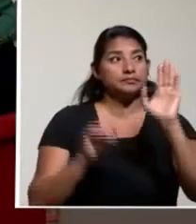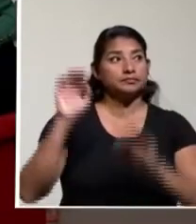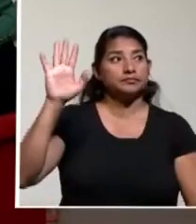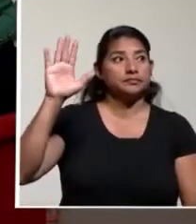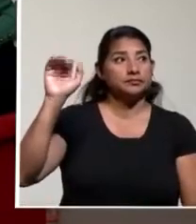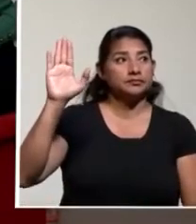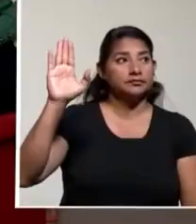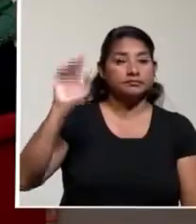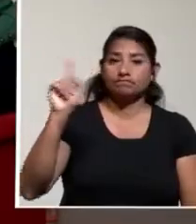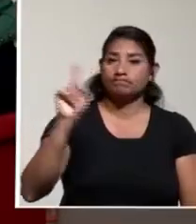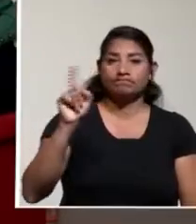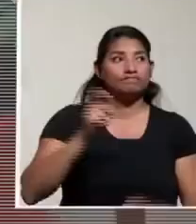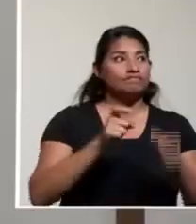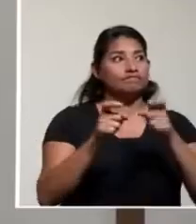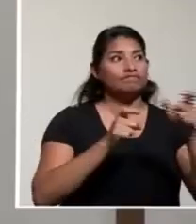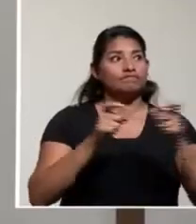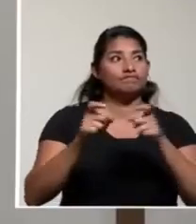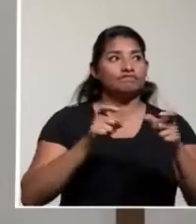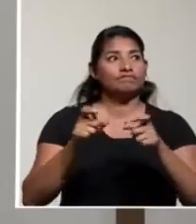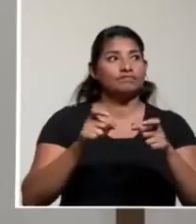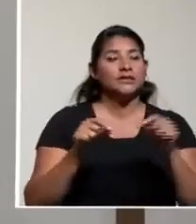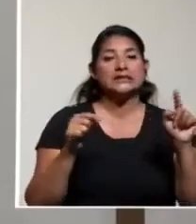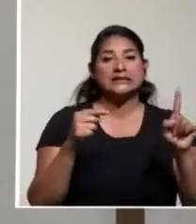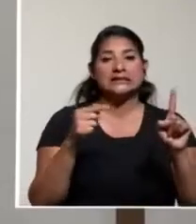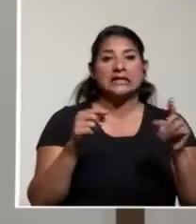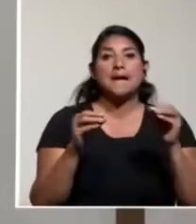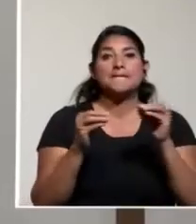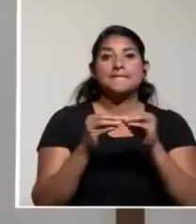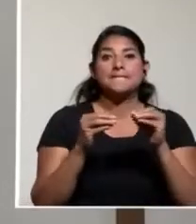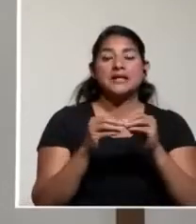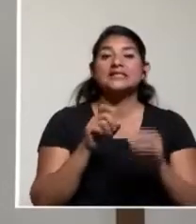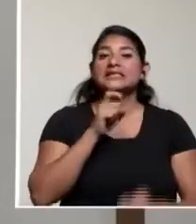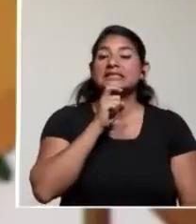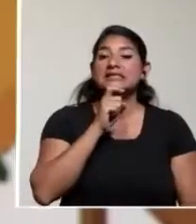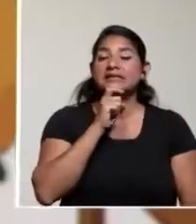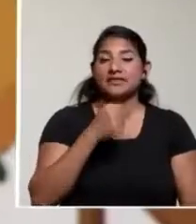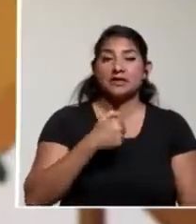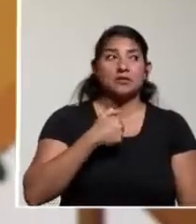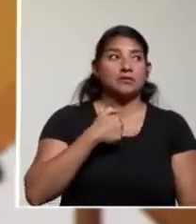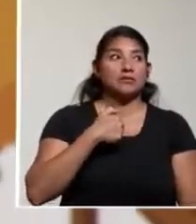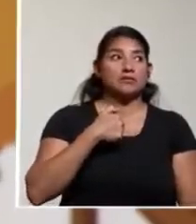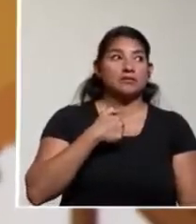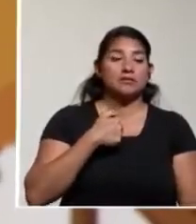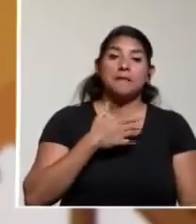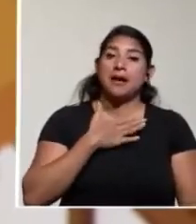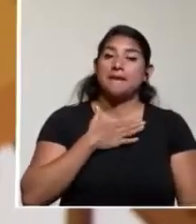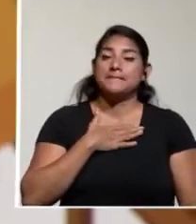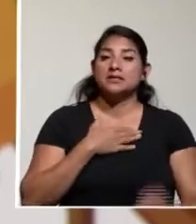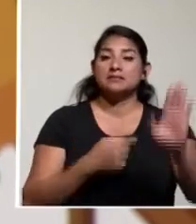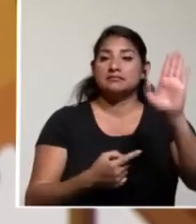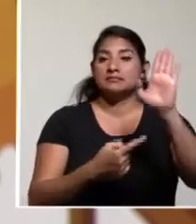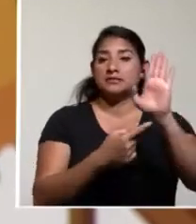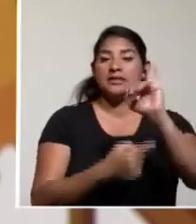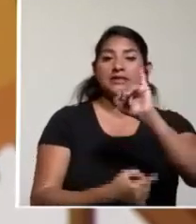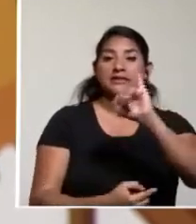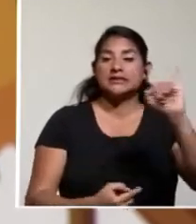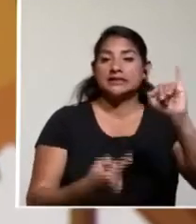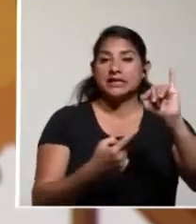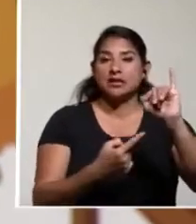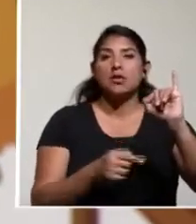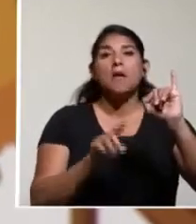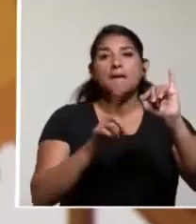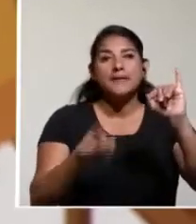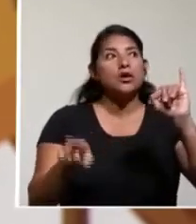es mi lado dominante. Uh-huh. Ese es el que me cuesta más. Se llama, en mí, se llama lado izquierdo. Pero resulta que